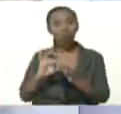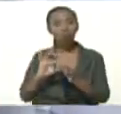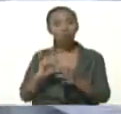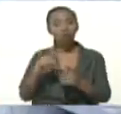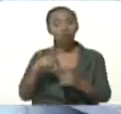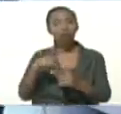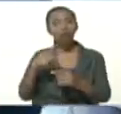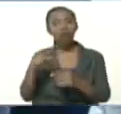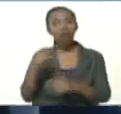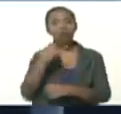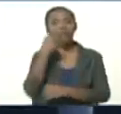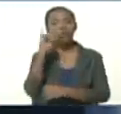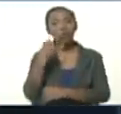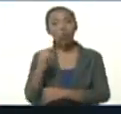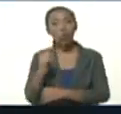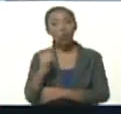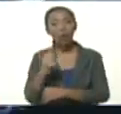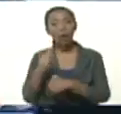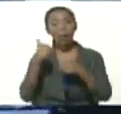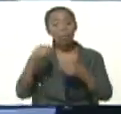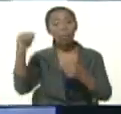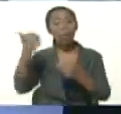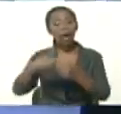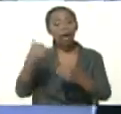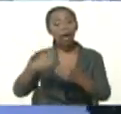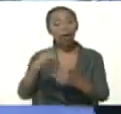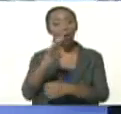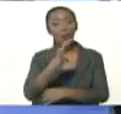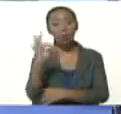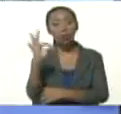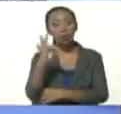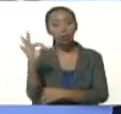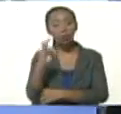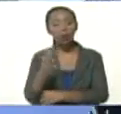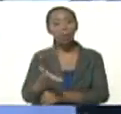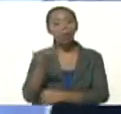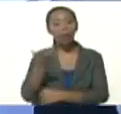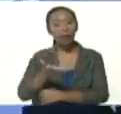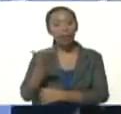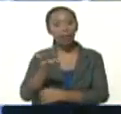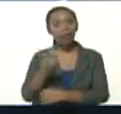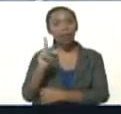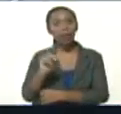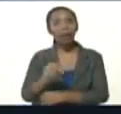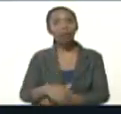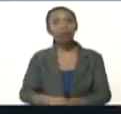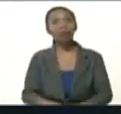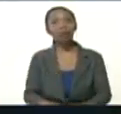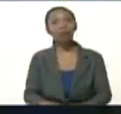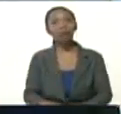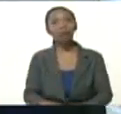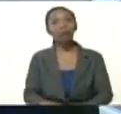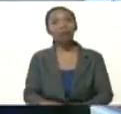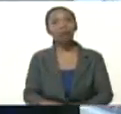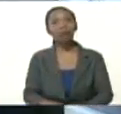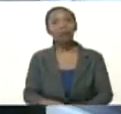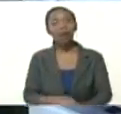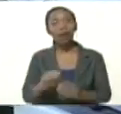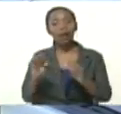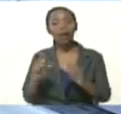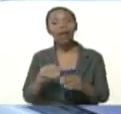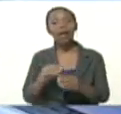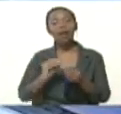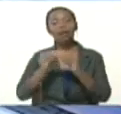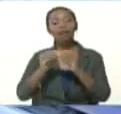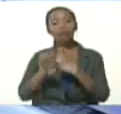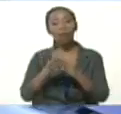Zulia, de Maracaibo para el mundo, Criptolago, Glufco, correcto, Criptomundo por allá.